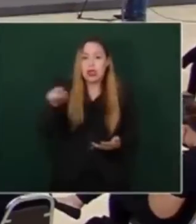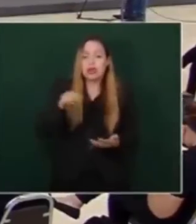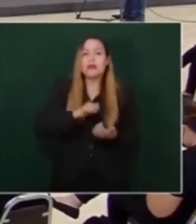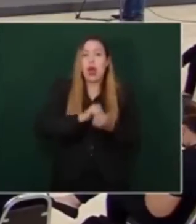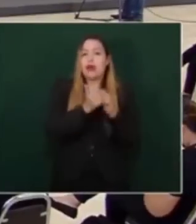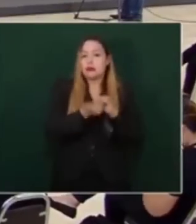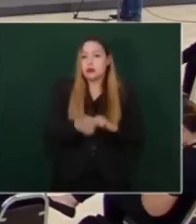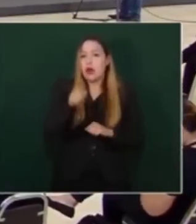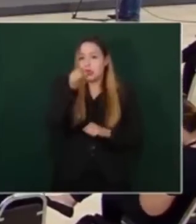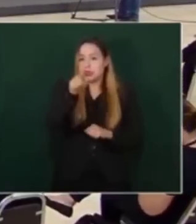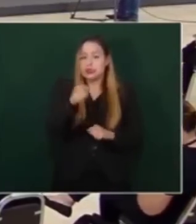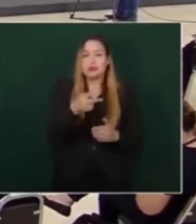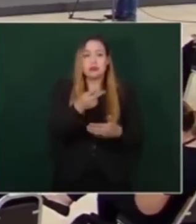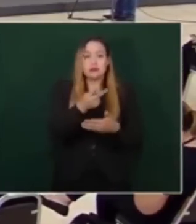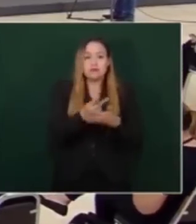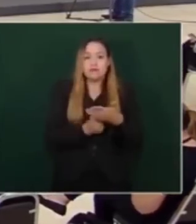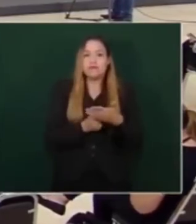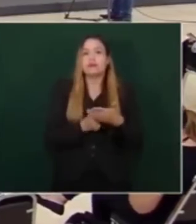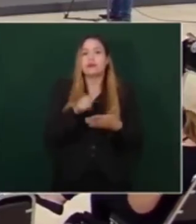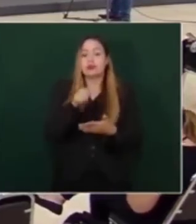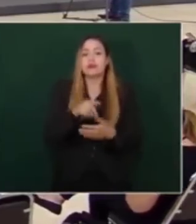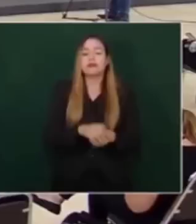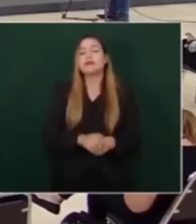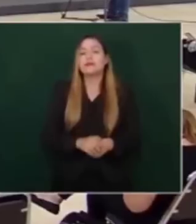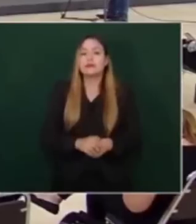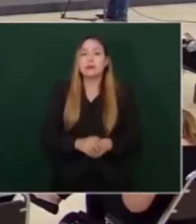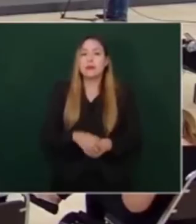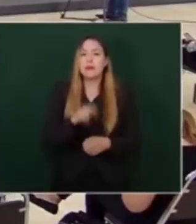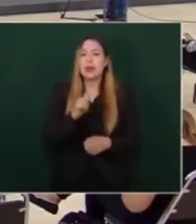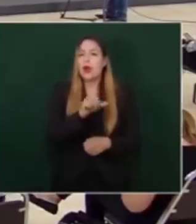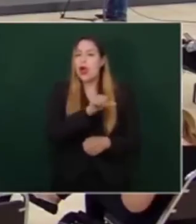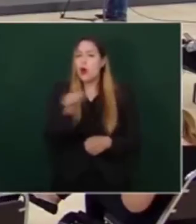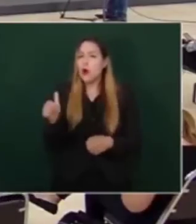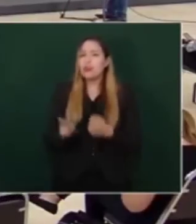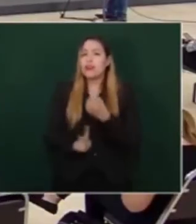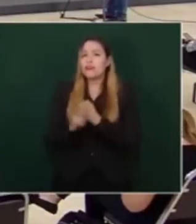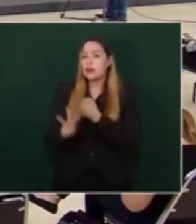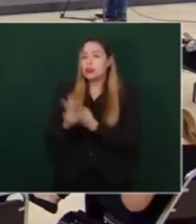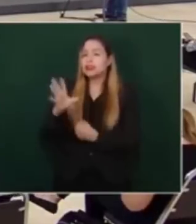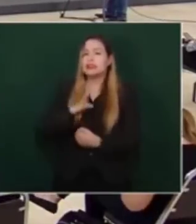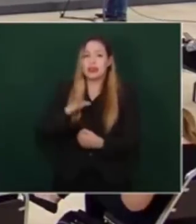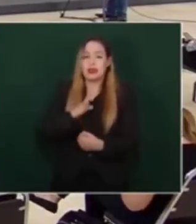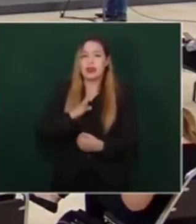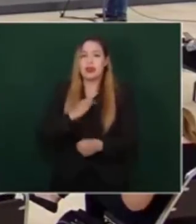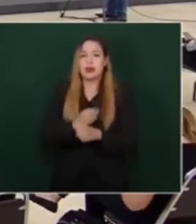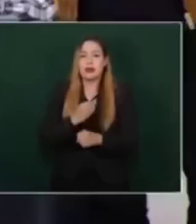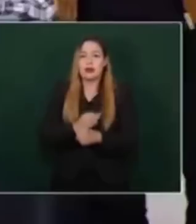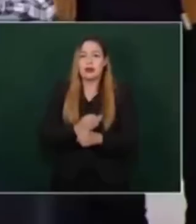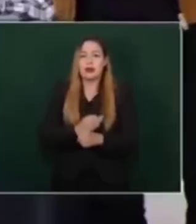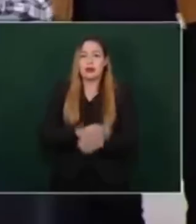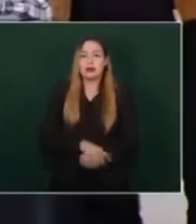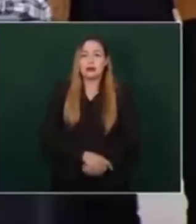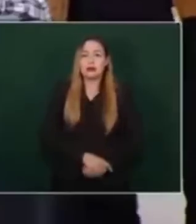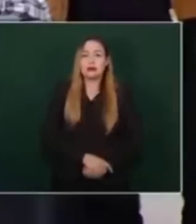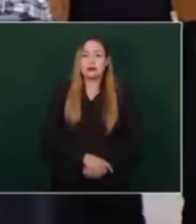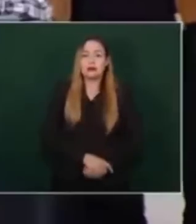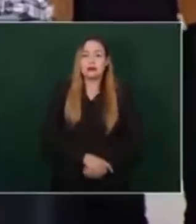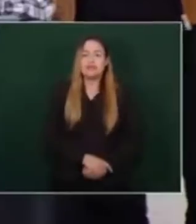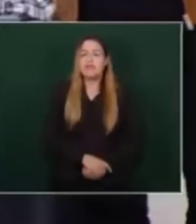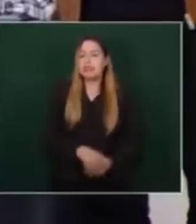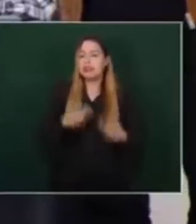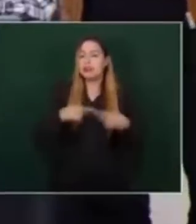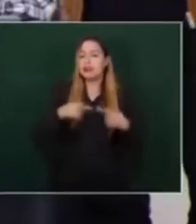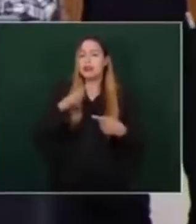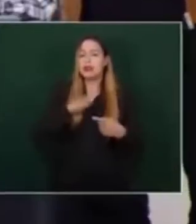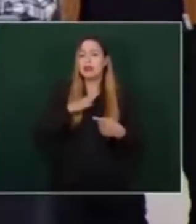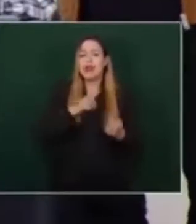usted. Sin embargo, hay otro tipo de violencia que también me gustaría recalcar. la que hay con la gente cercana a todo lo que implica